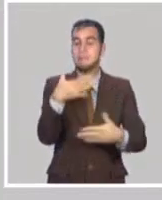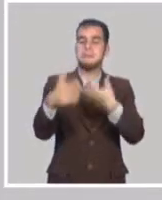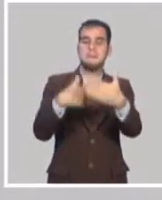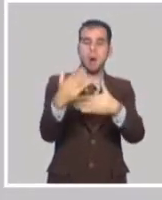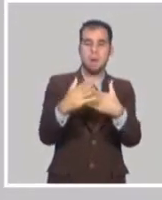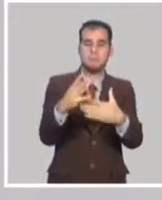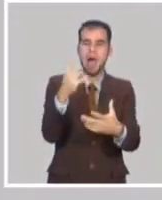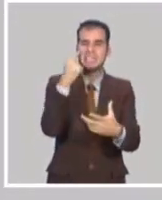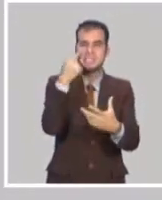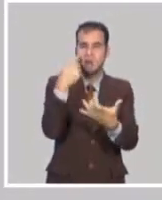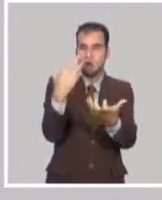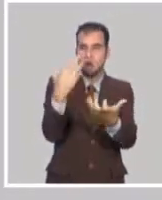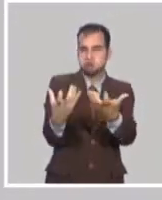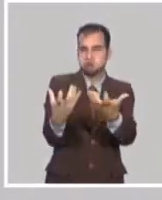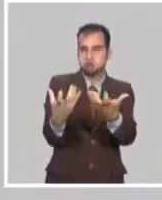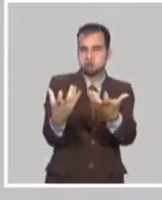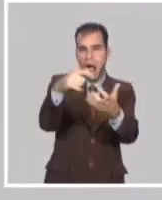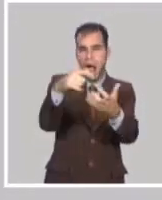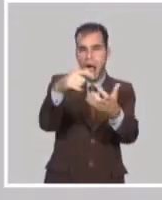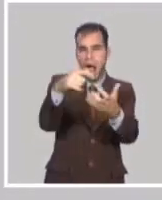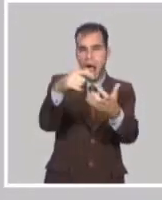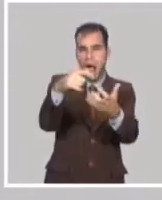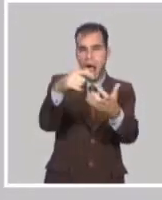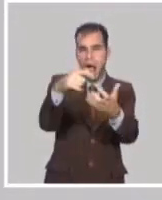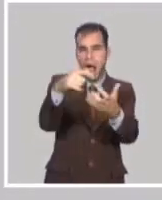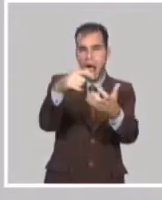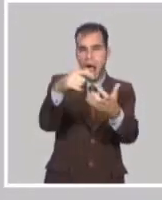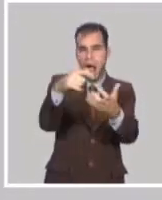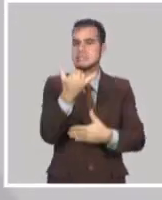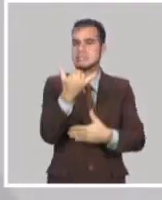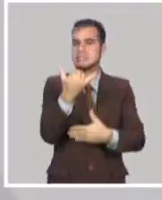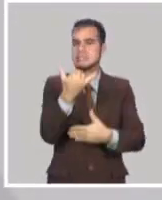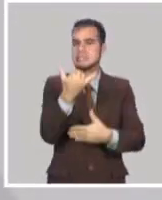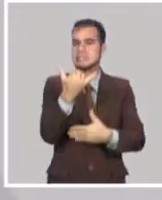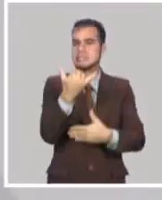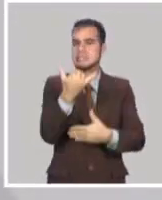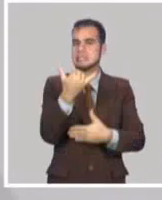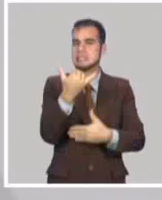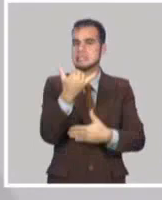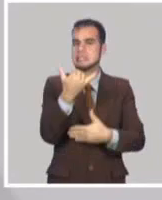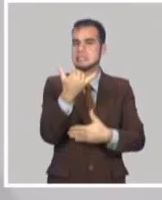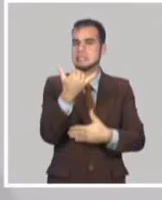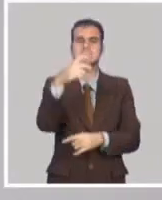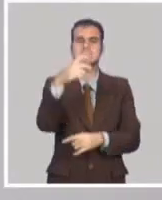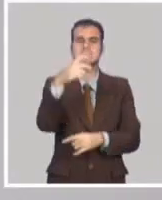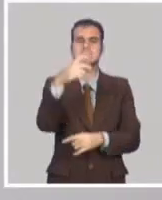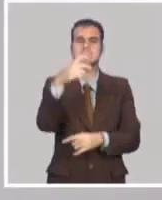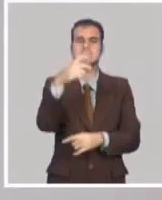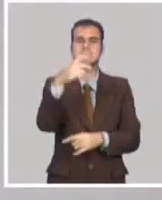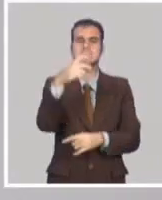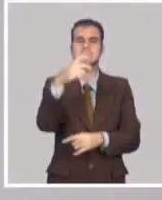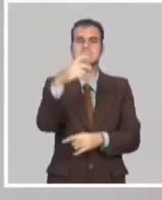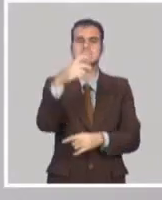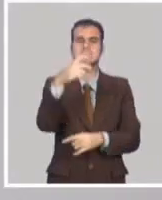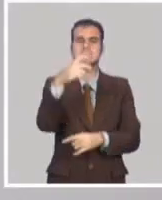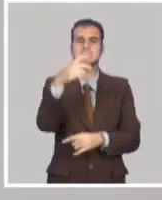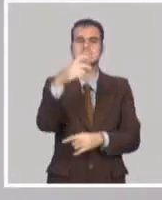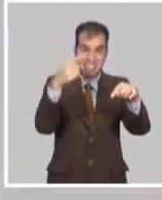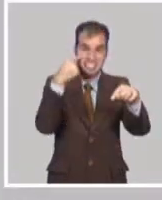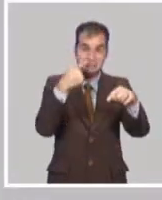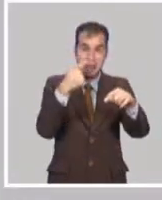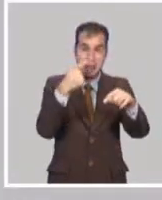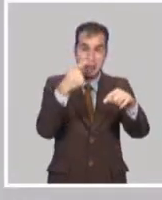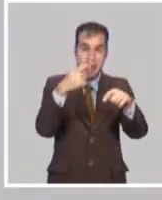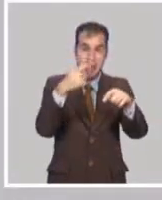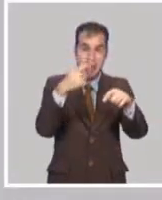que también teníamos dos unidades en la temática de santa cruz del norte fuera de servicio por la avería complejizó aún más